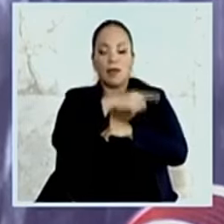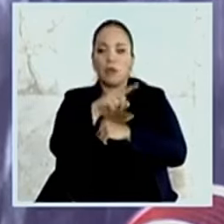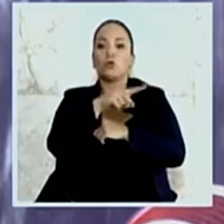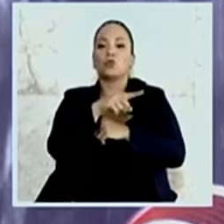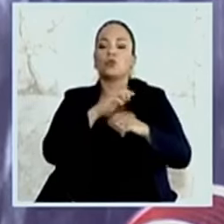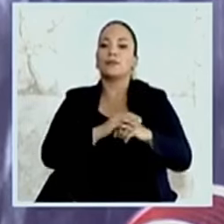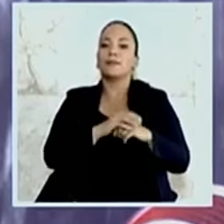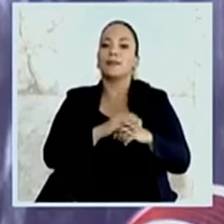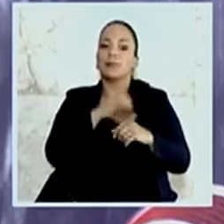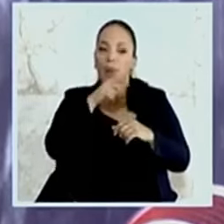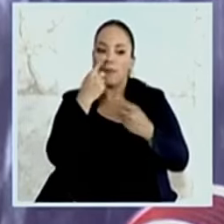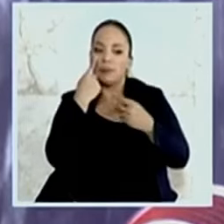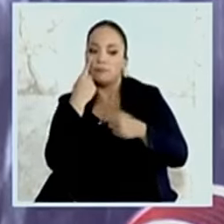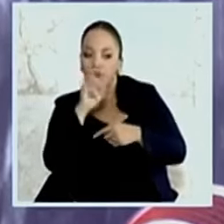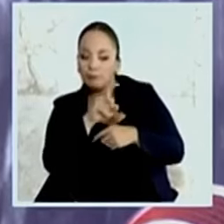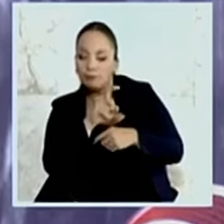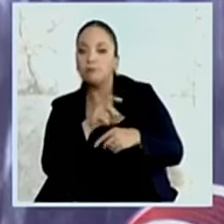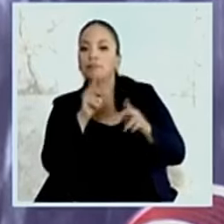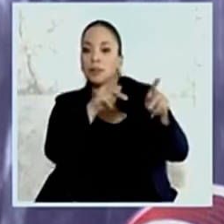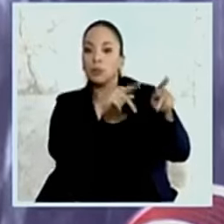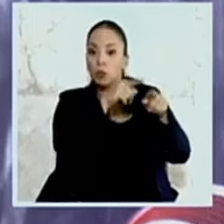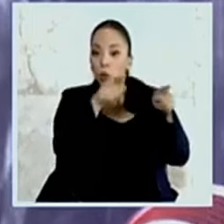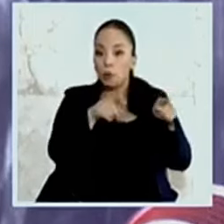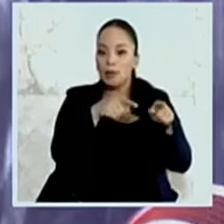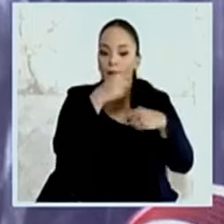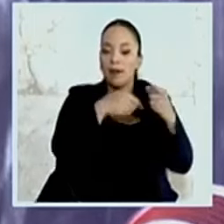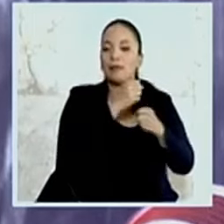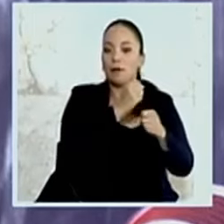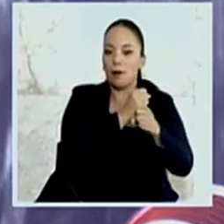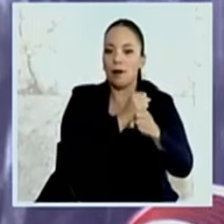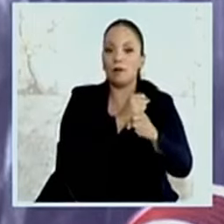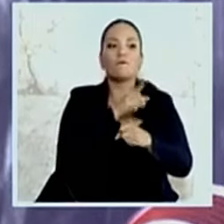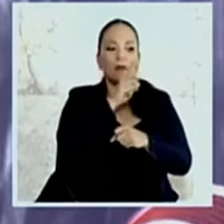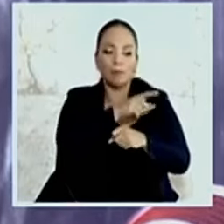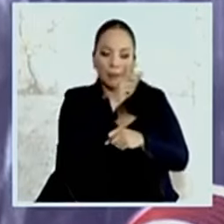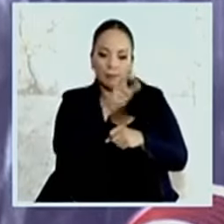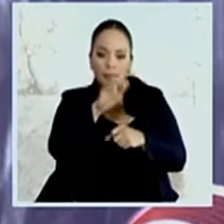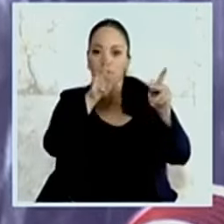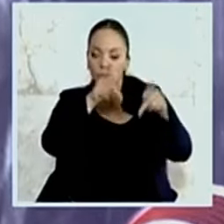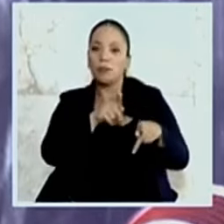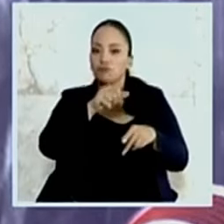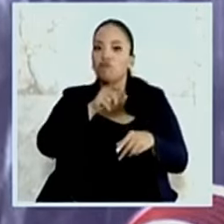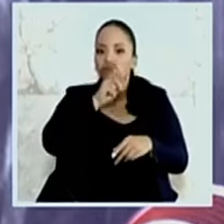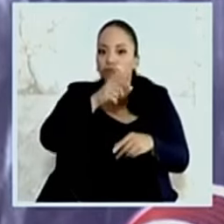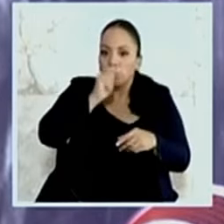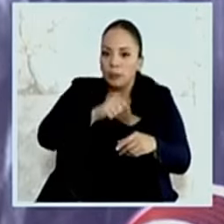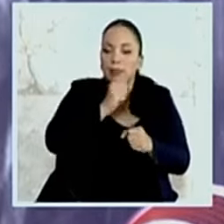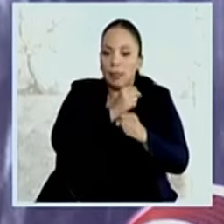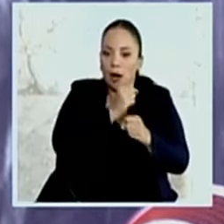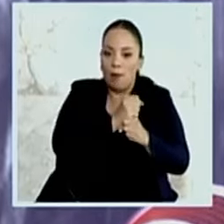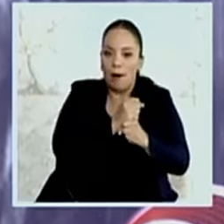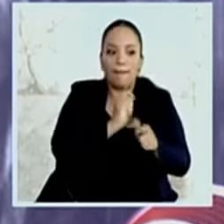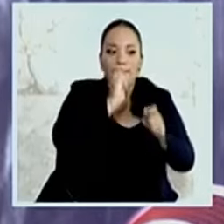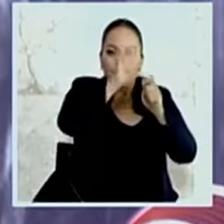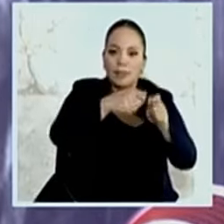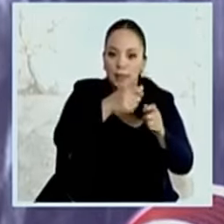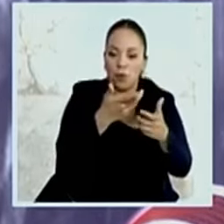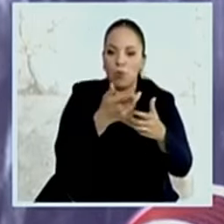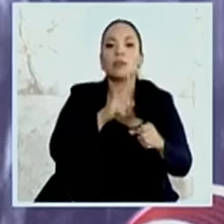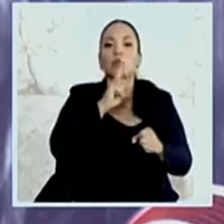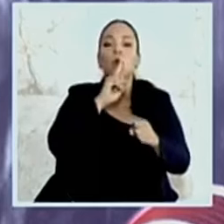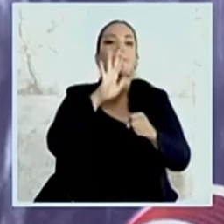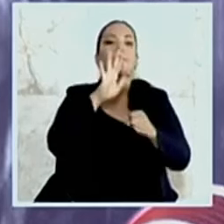compromiso por parte de las organizaciones, en este caso la Cámara de Guanacaste de Pescadores, que ellos son los garantes de que las personas que